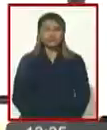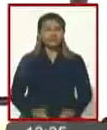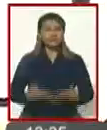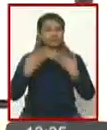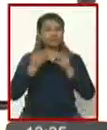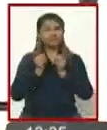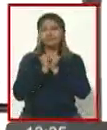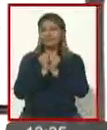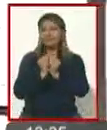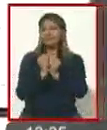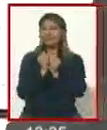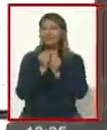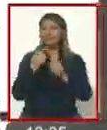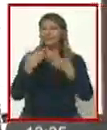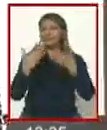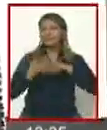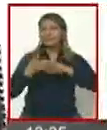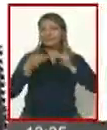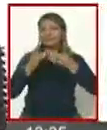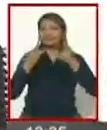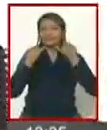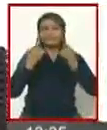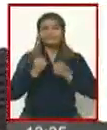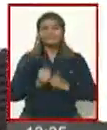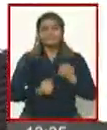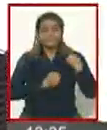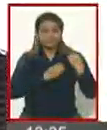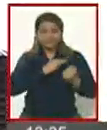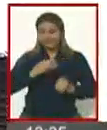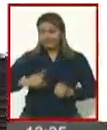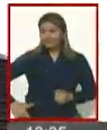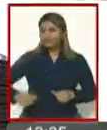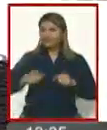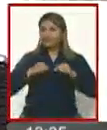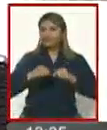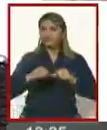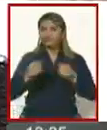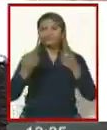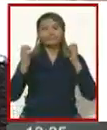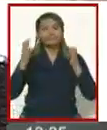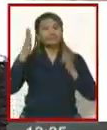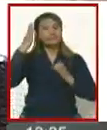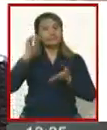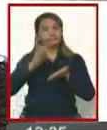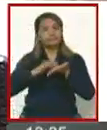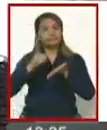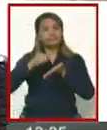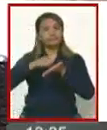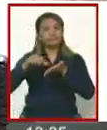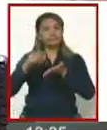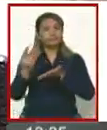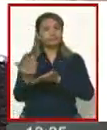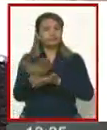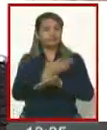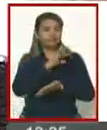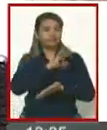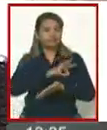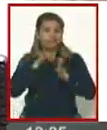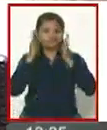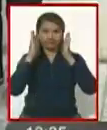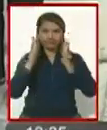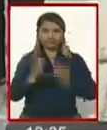Les agradecemos por su compañía. Tenemos más información. Los guardias municipales continúan en emergencia por la falta de pagos de sueldos.